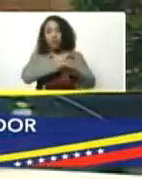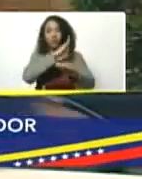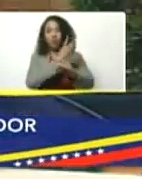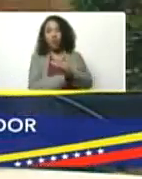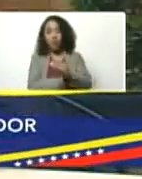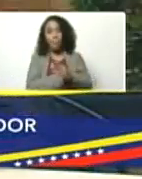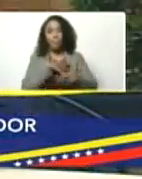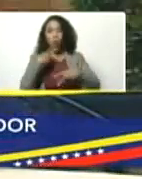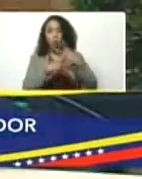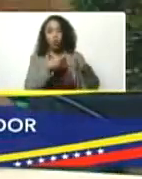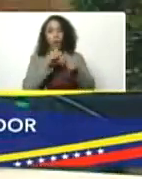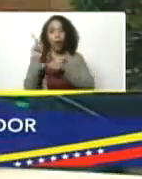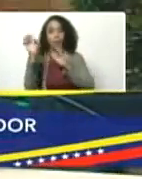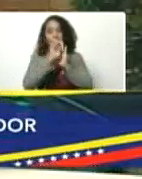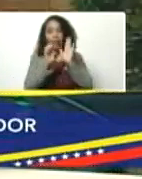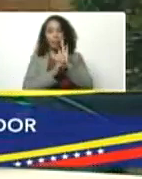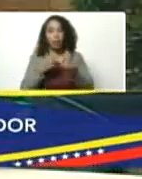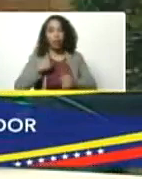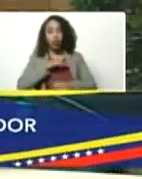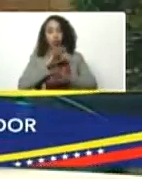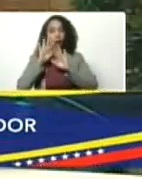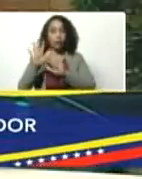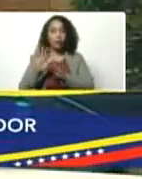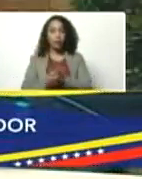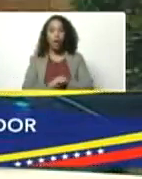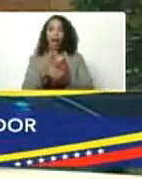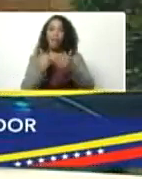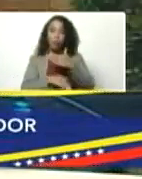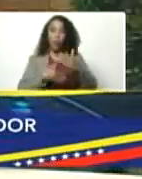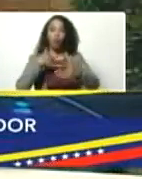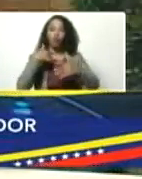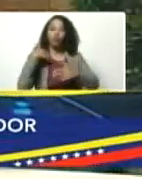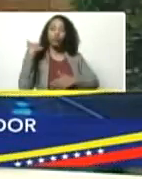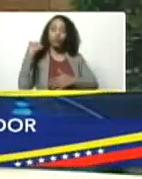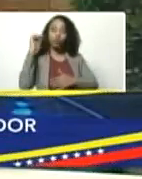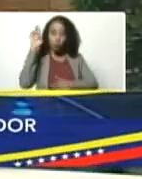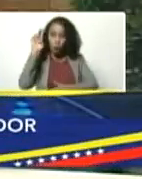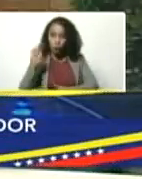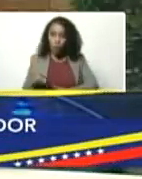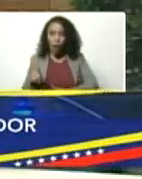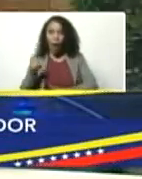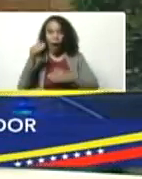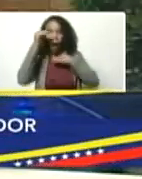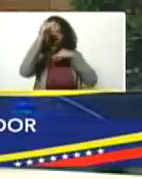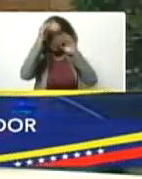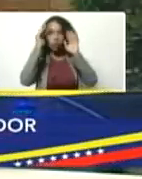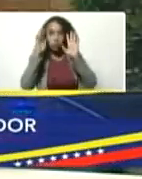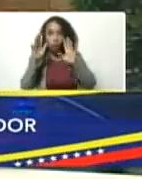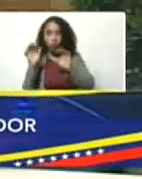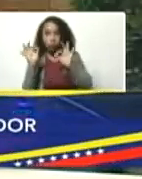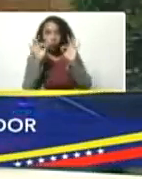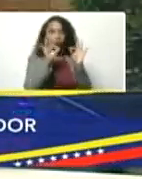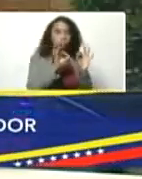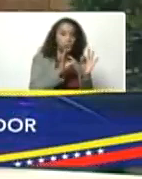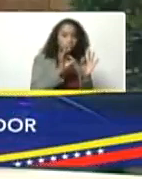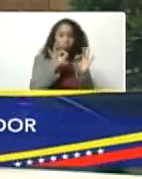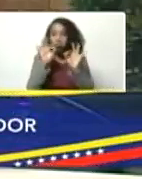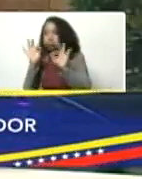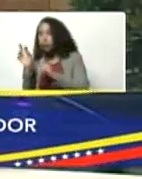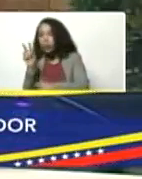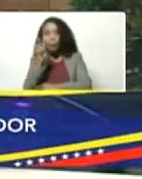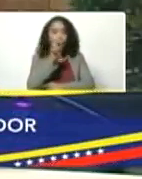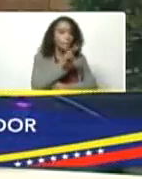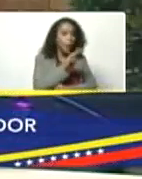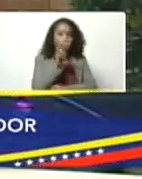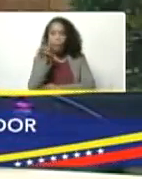productivas. En esa etapa estamos. Y vamos cada día pendiente de aquí, pendiente de allá. ¿Ah?